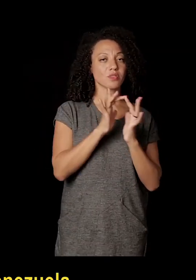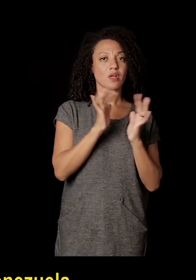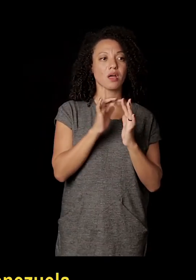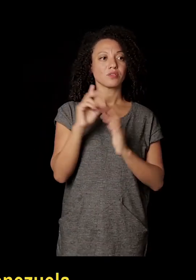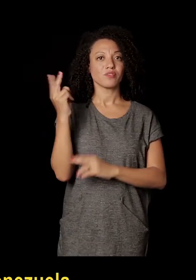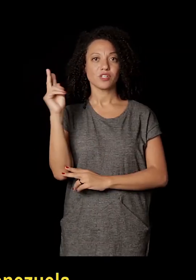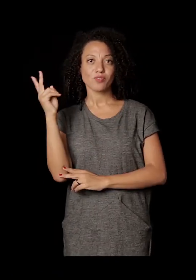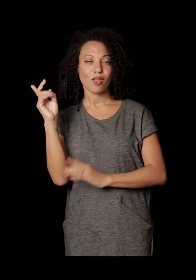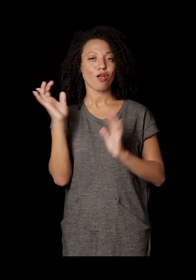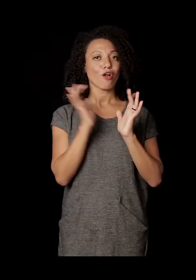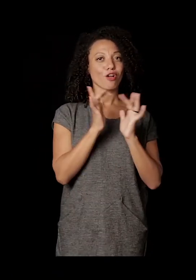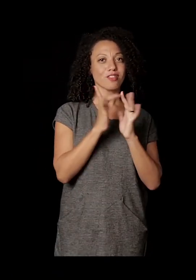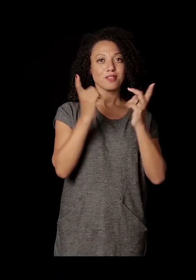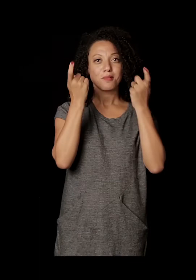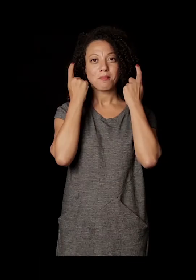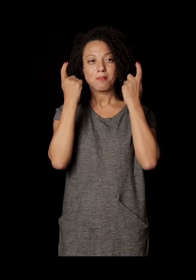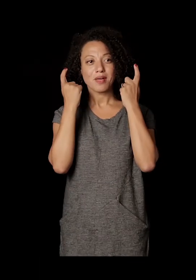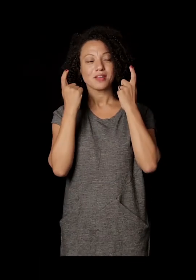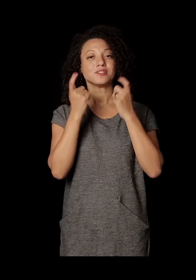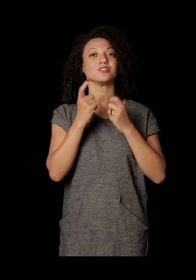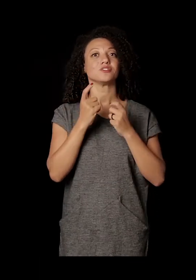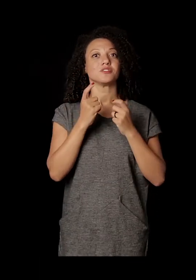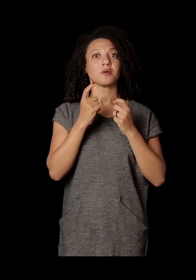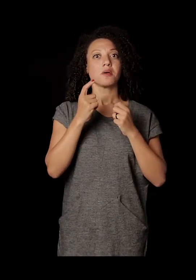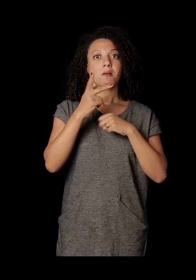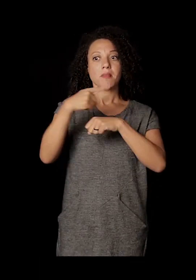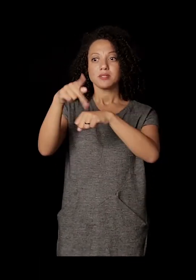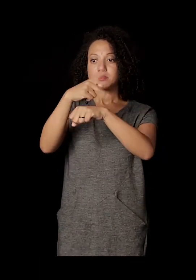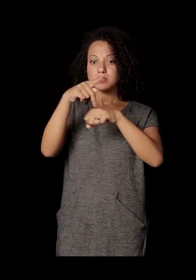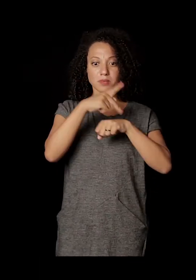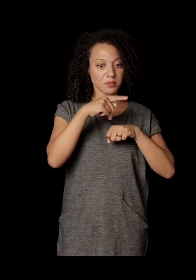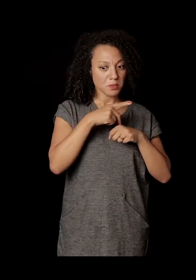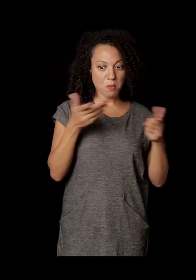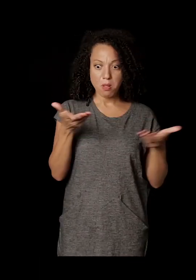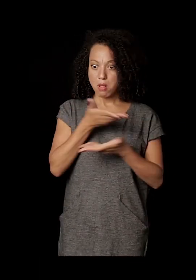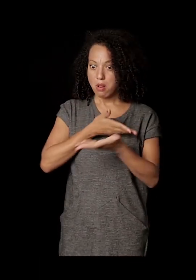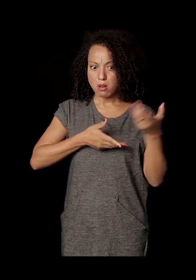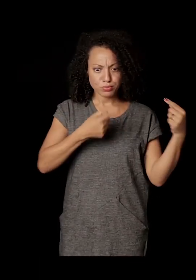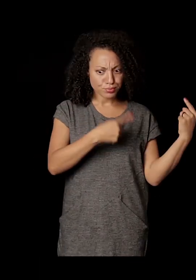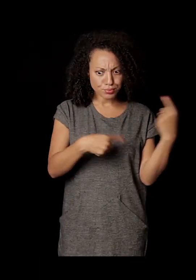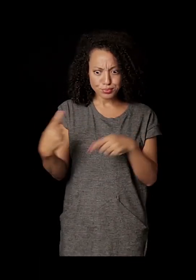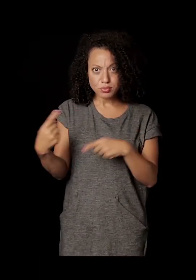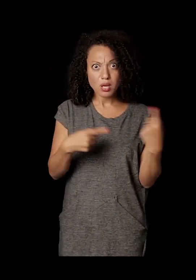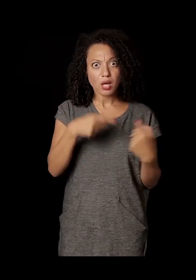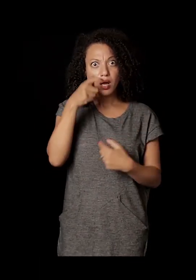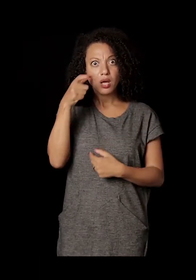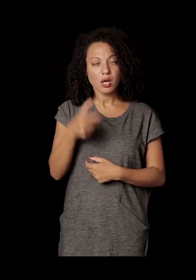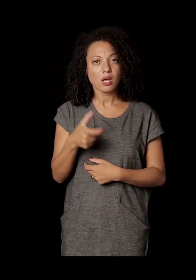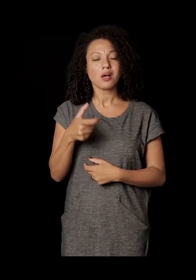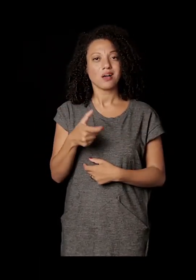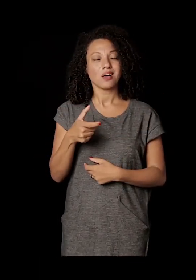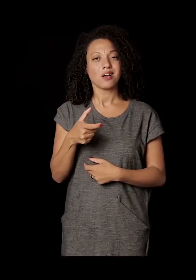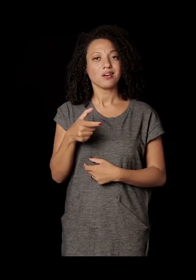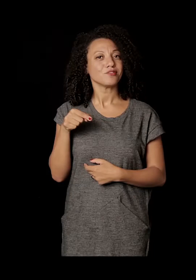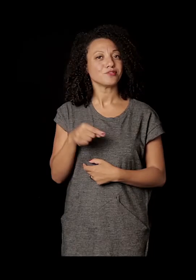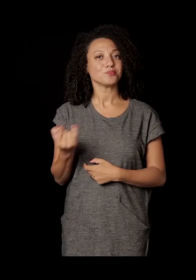con los de México, y se armó una discusión interesantísima. Eso fue clave